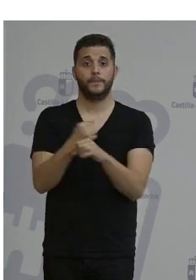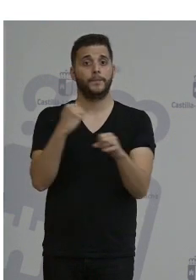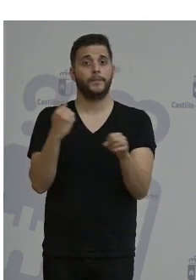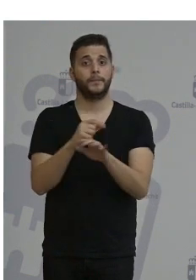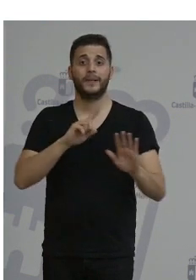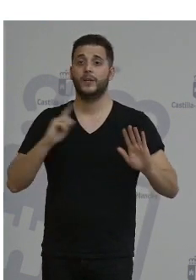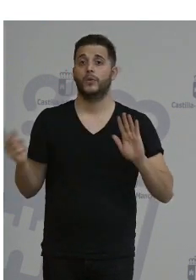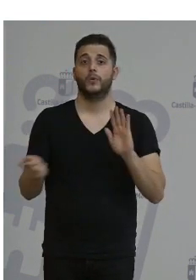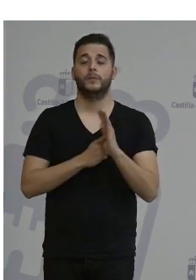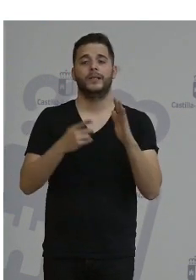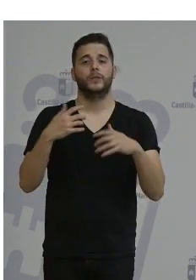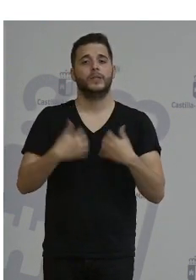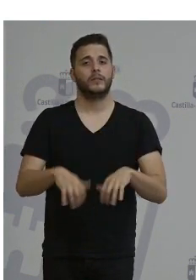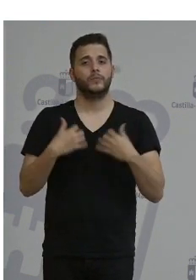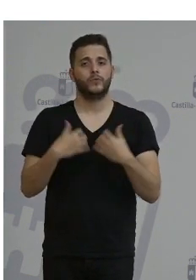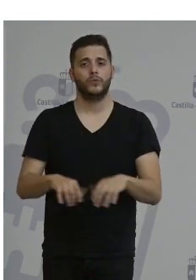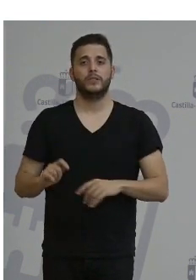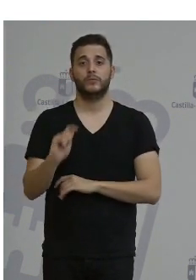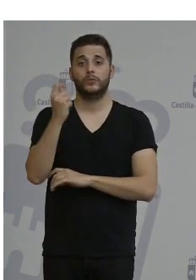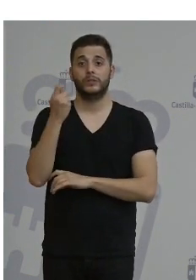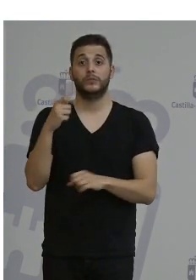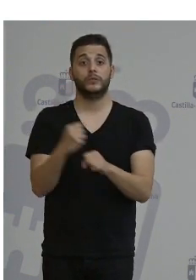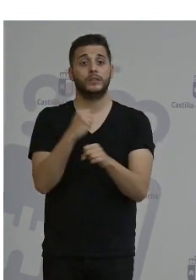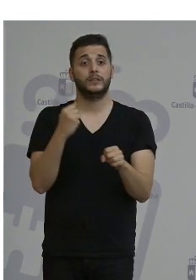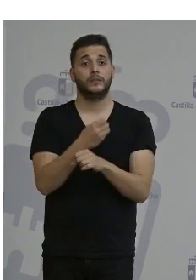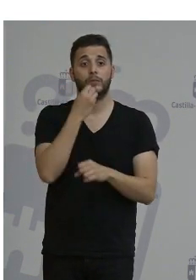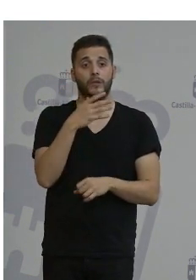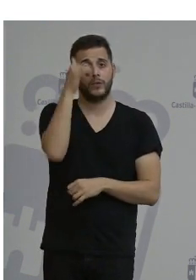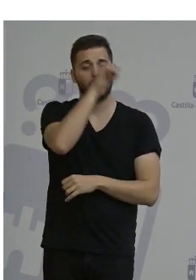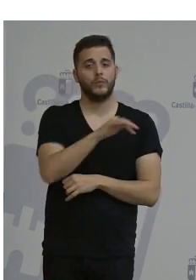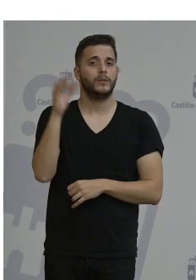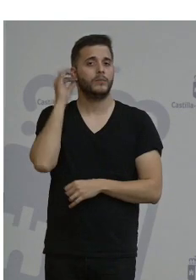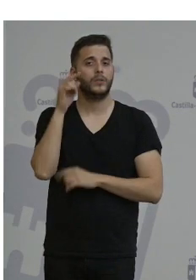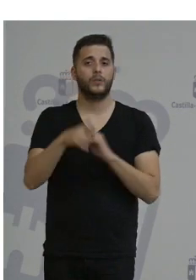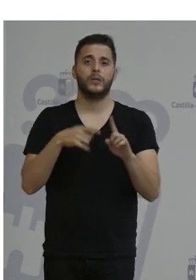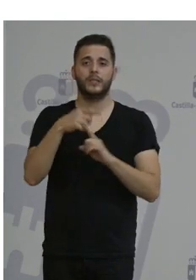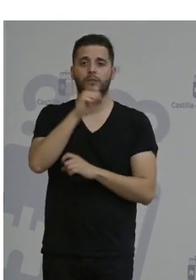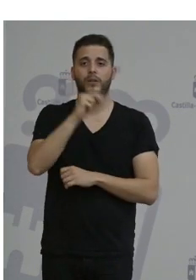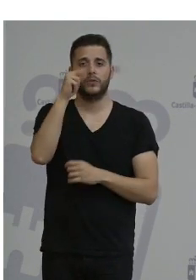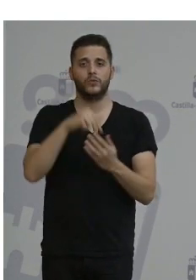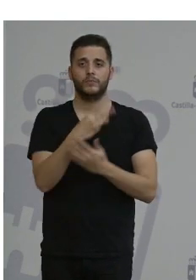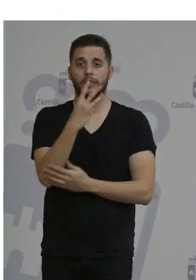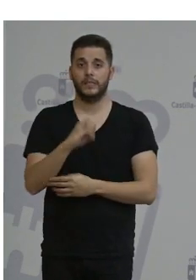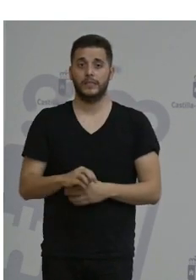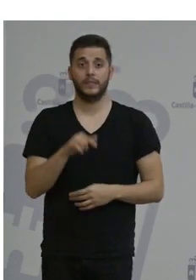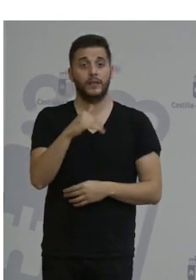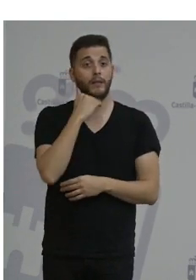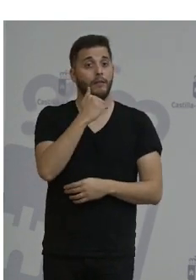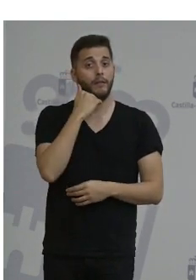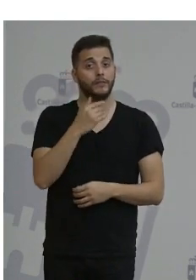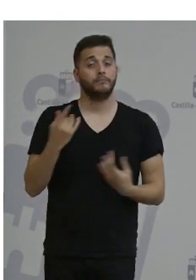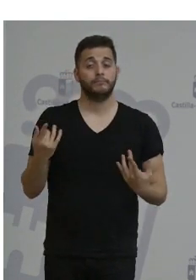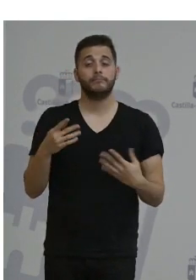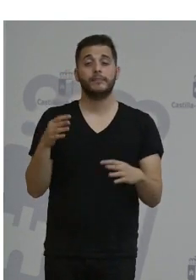pleno y productivo y un trabajo decente para los hombres y mujeres para el año 2030, algo que naturalmente